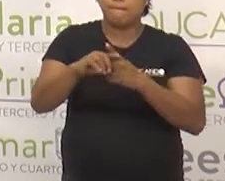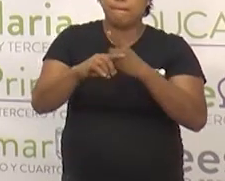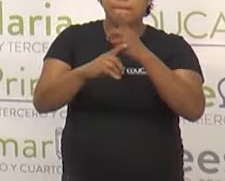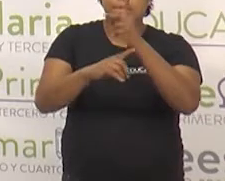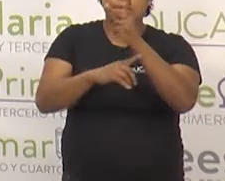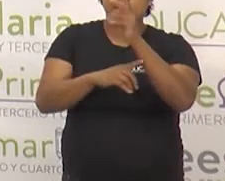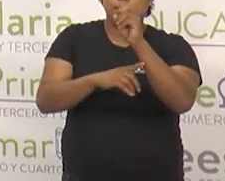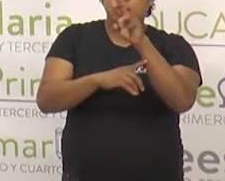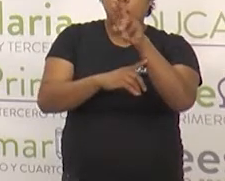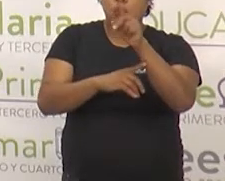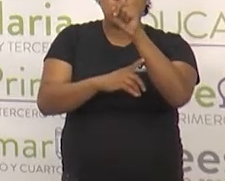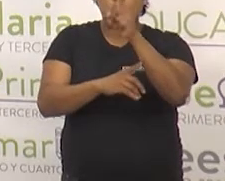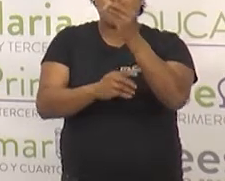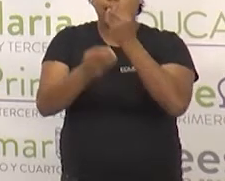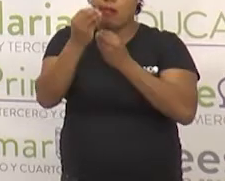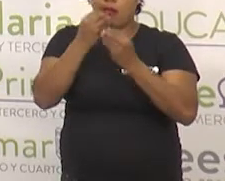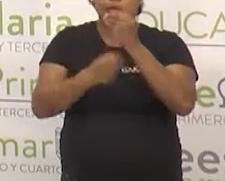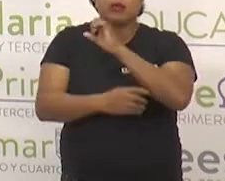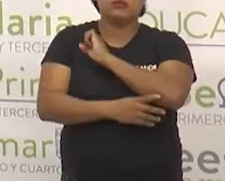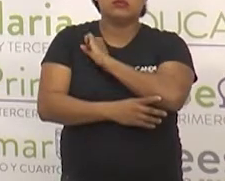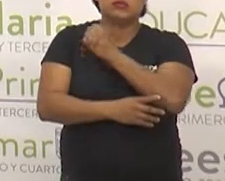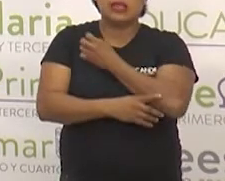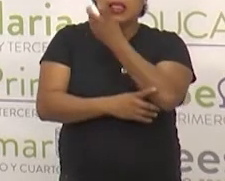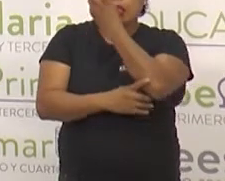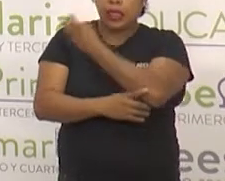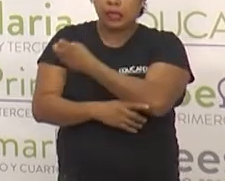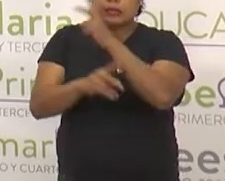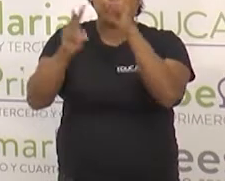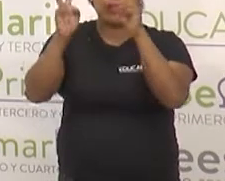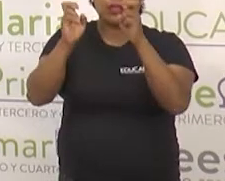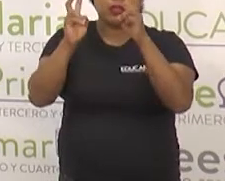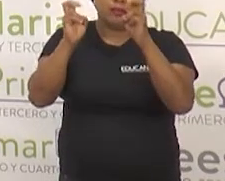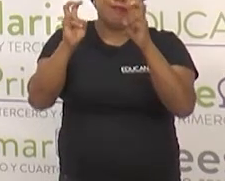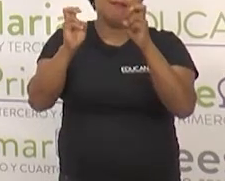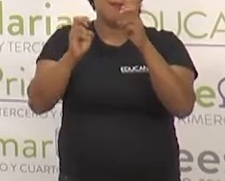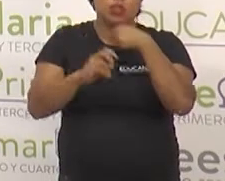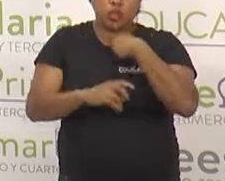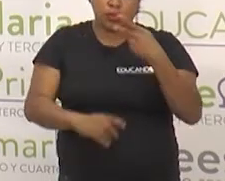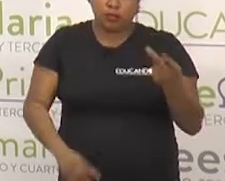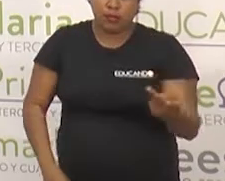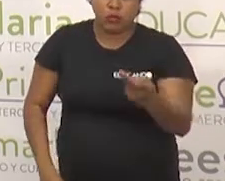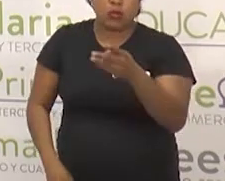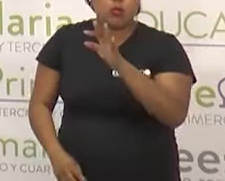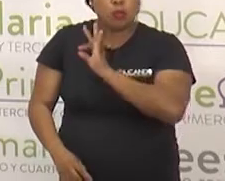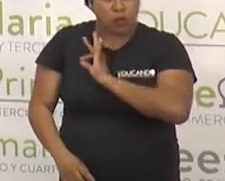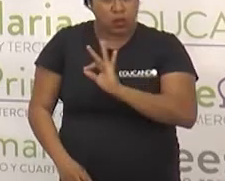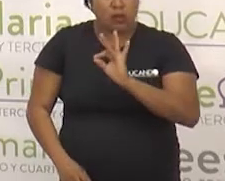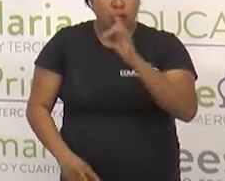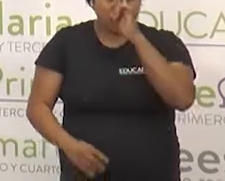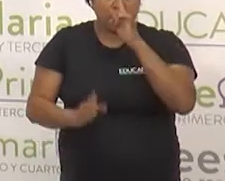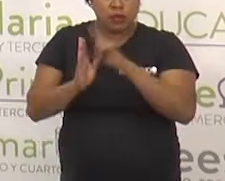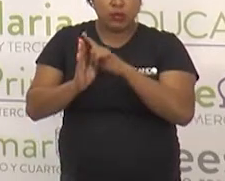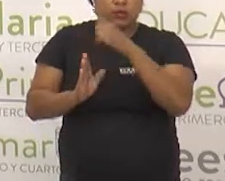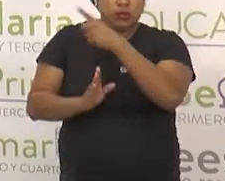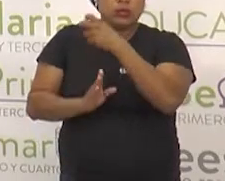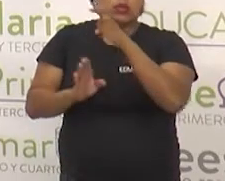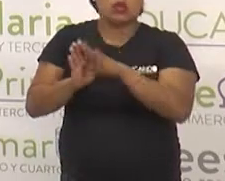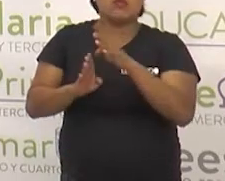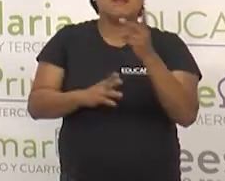sana. Ese es el título del tema. Te pregunto, ¿cuáles crees que hayan sido